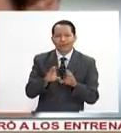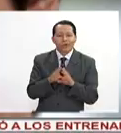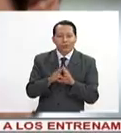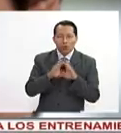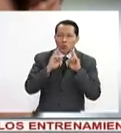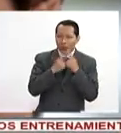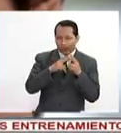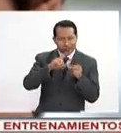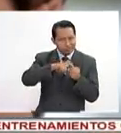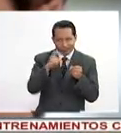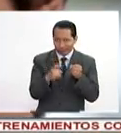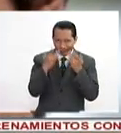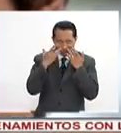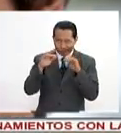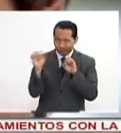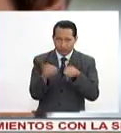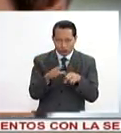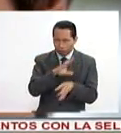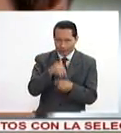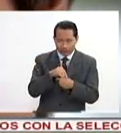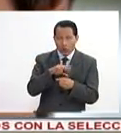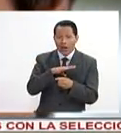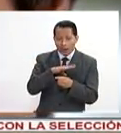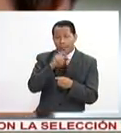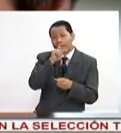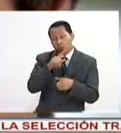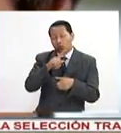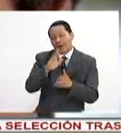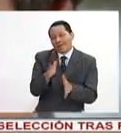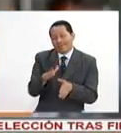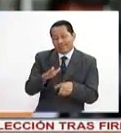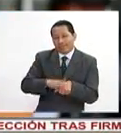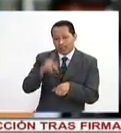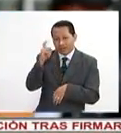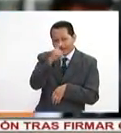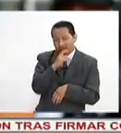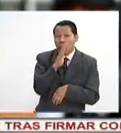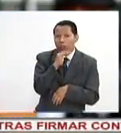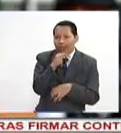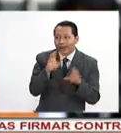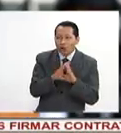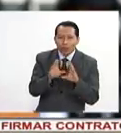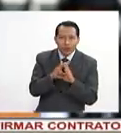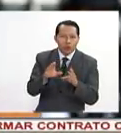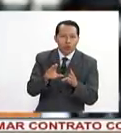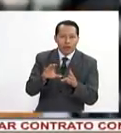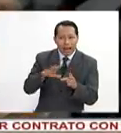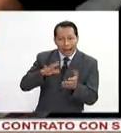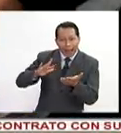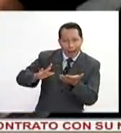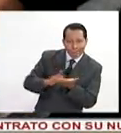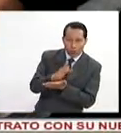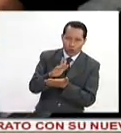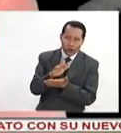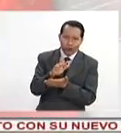Unión en todo lo que implica, ya se vuelve más complicado si no puede conseguir el apoyo